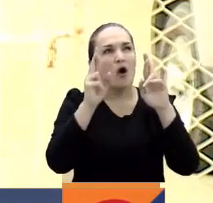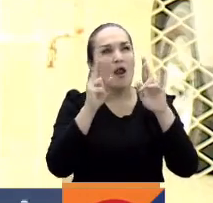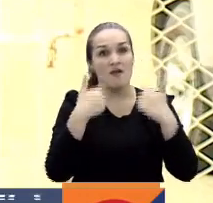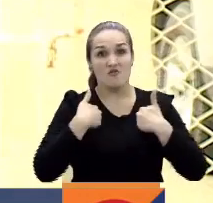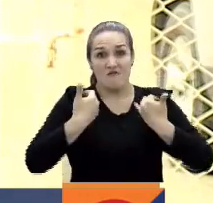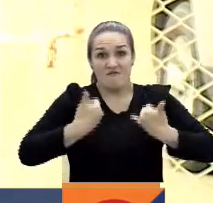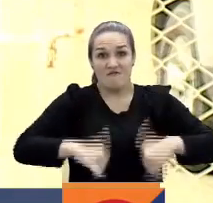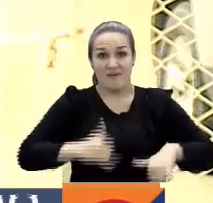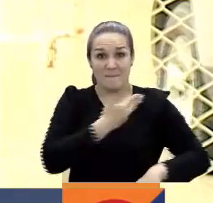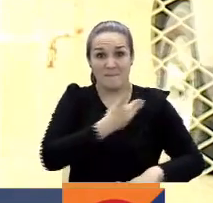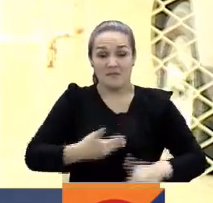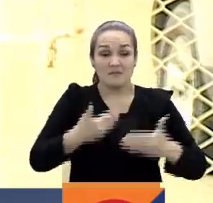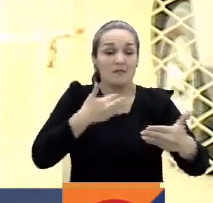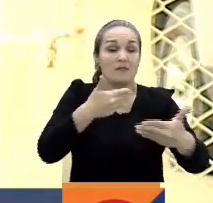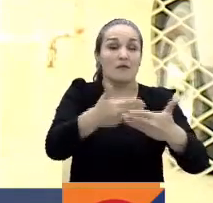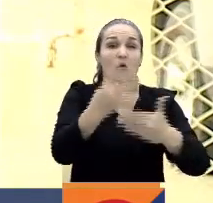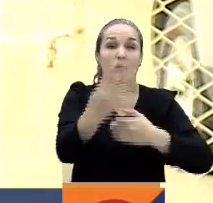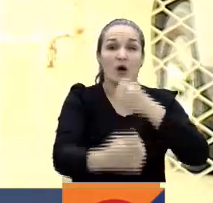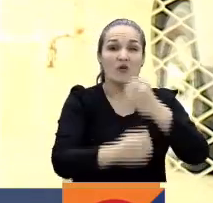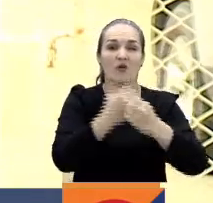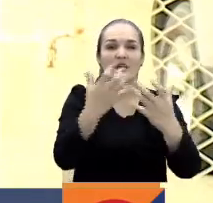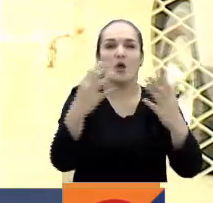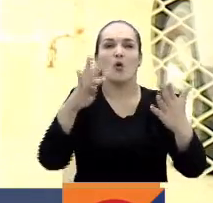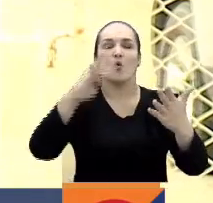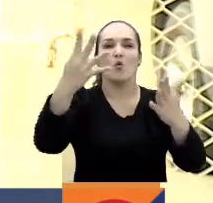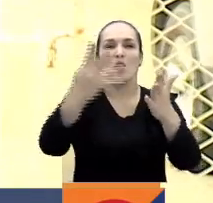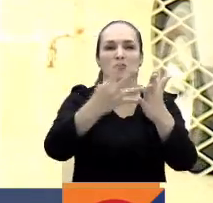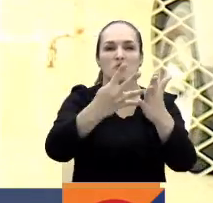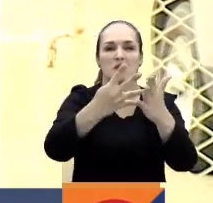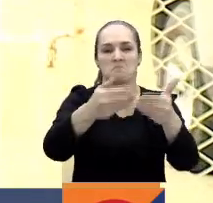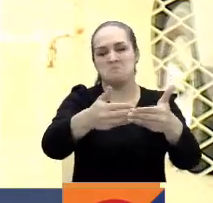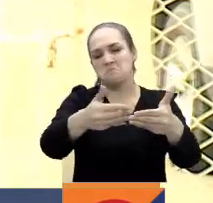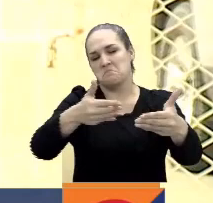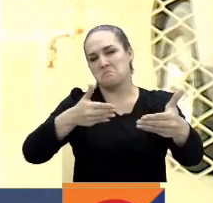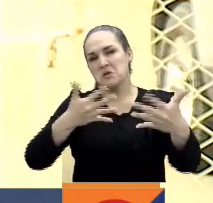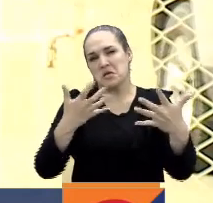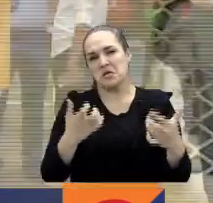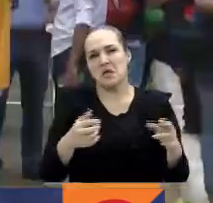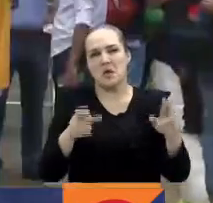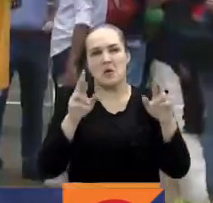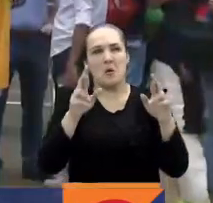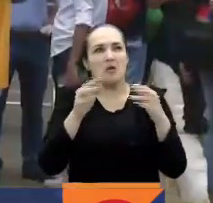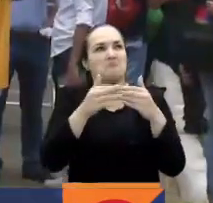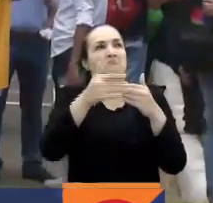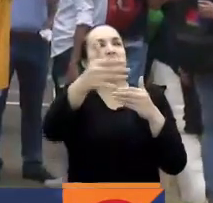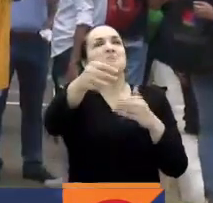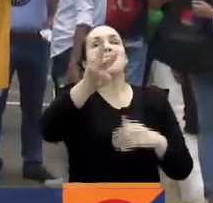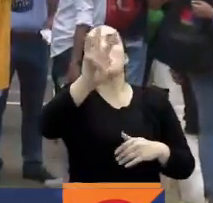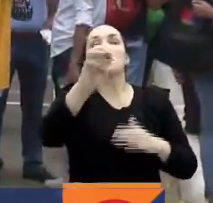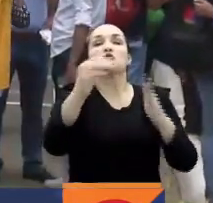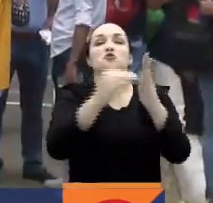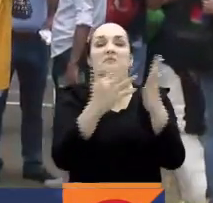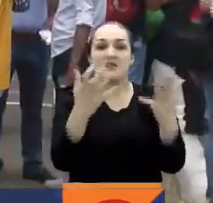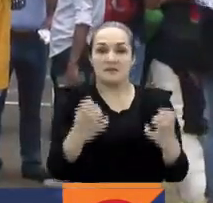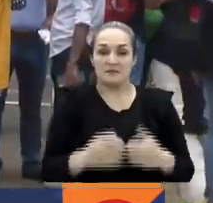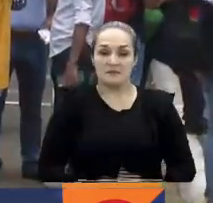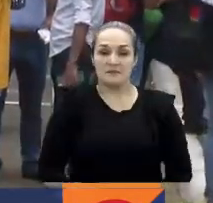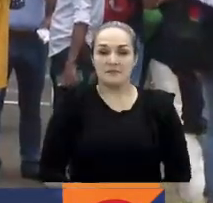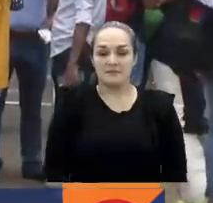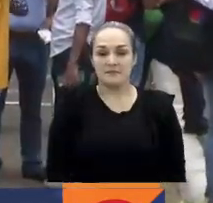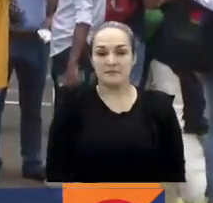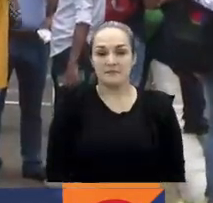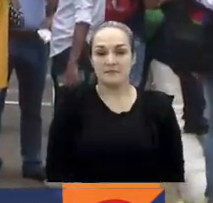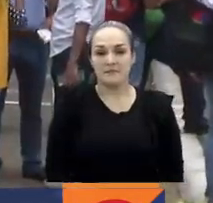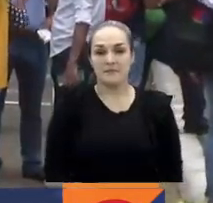a 4.000, y que en el mediano plazo logremos recuperar los 8.000 que antes pasaban. Y